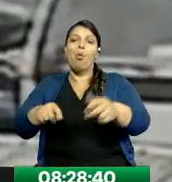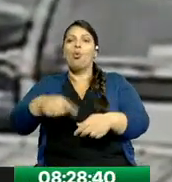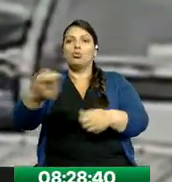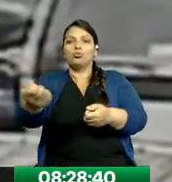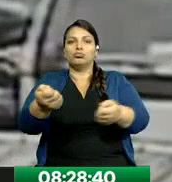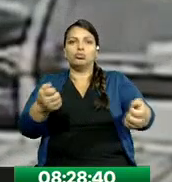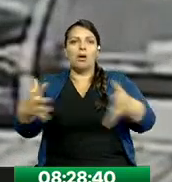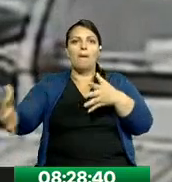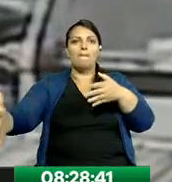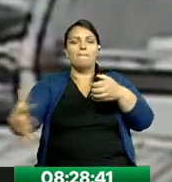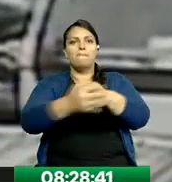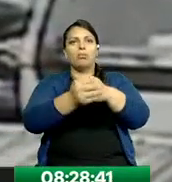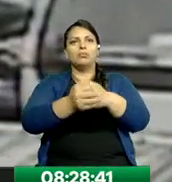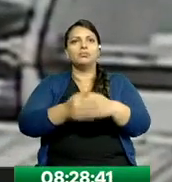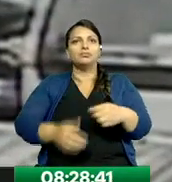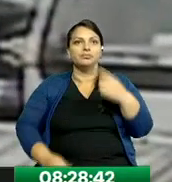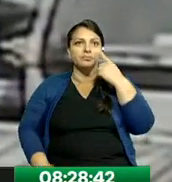zona.